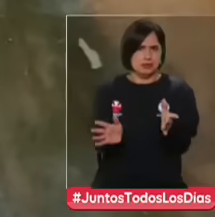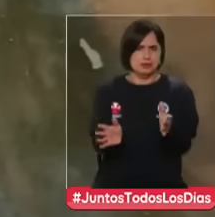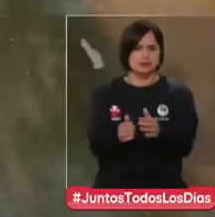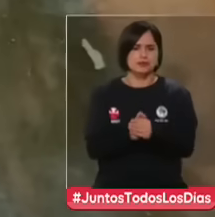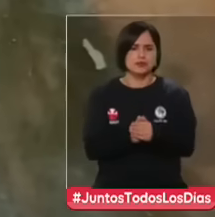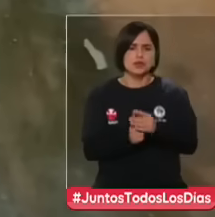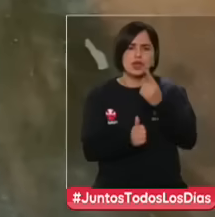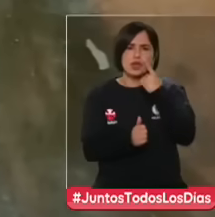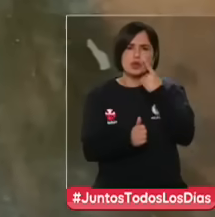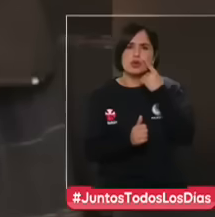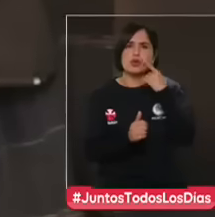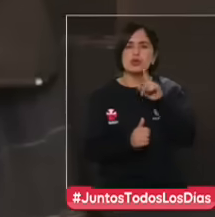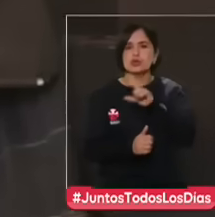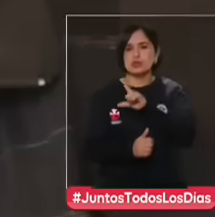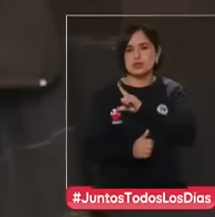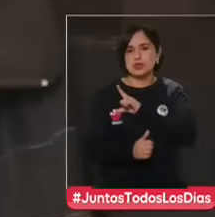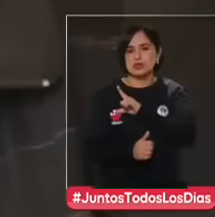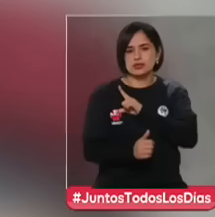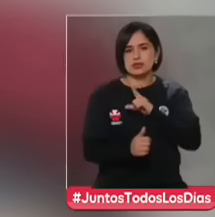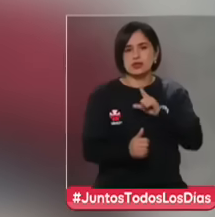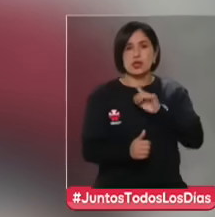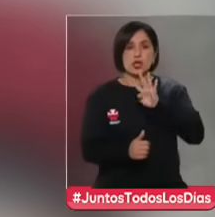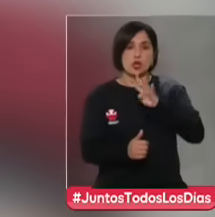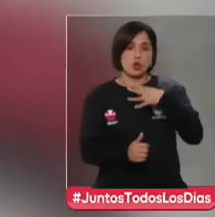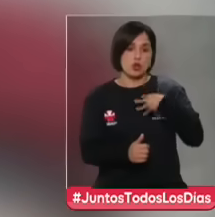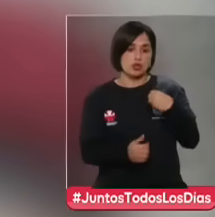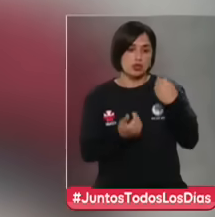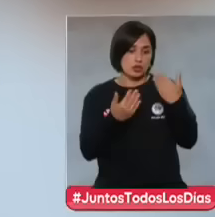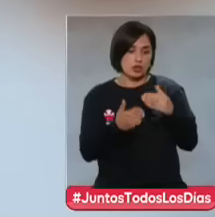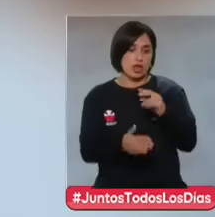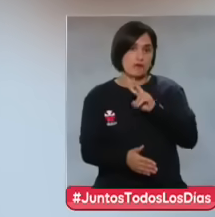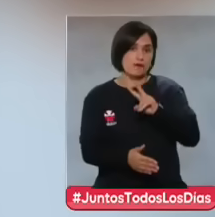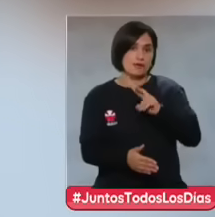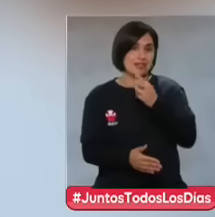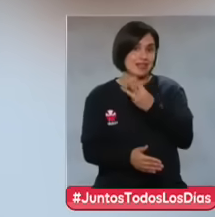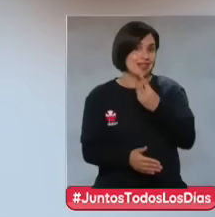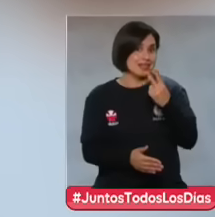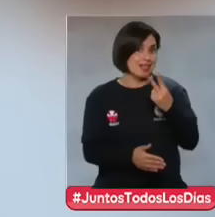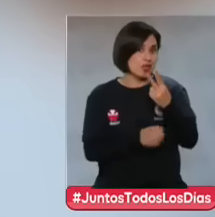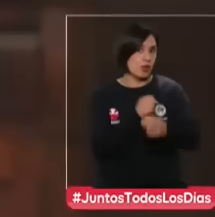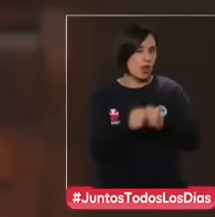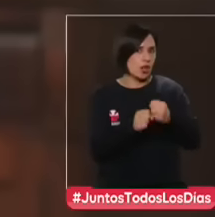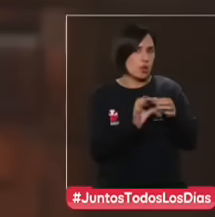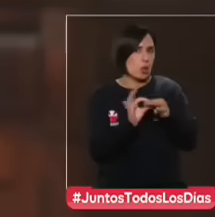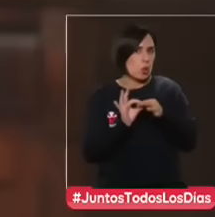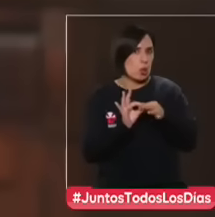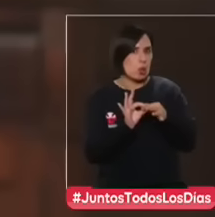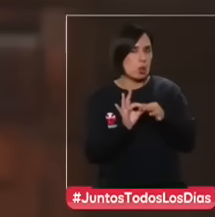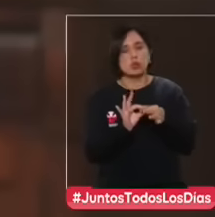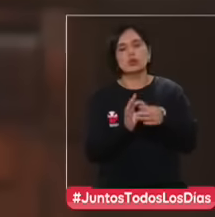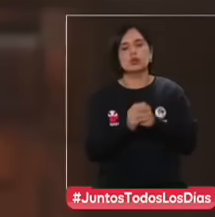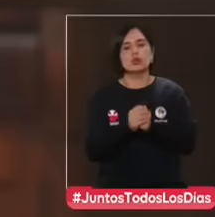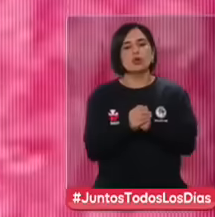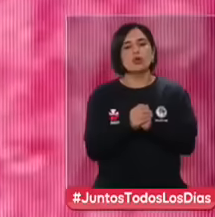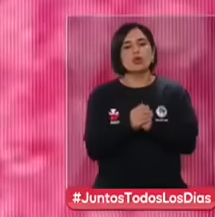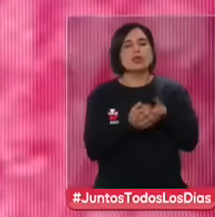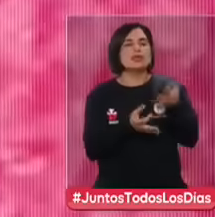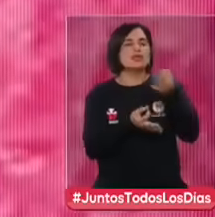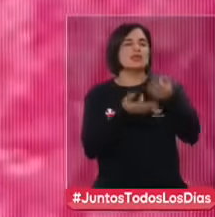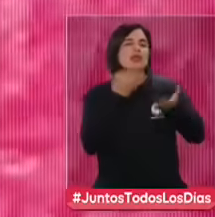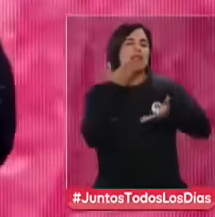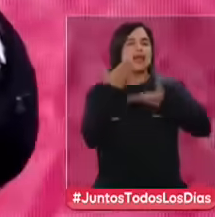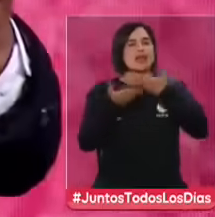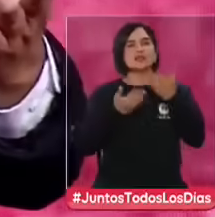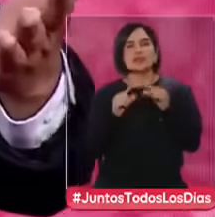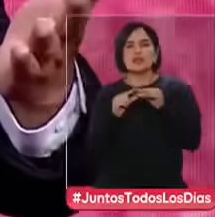Nos conocimos en el liceo. Ya tenemos 4 hijos y 32 años juntos. Me fue conquistando, siempre con una frase, una canción.